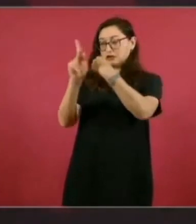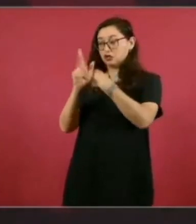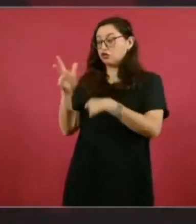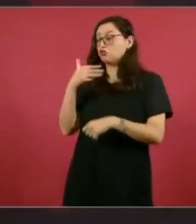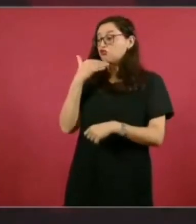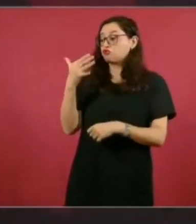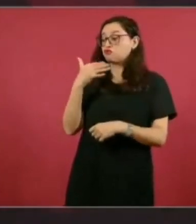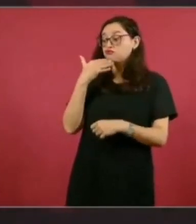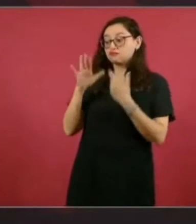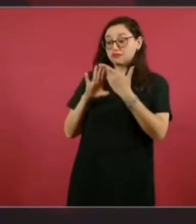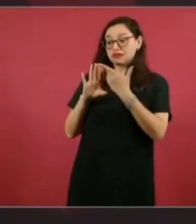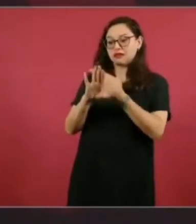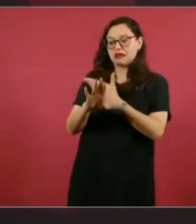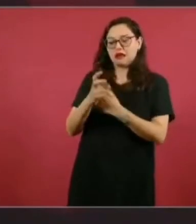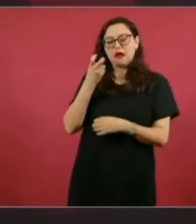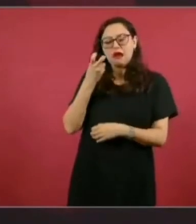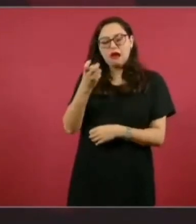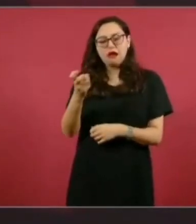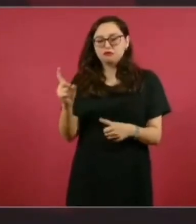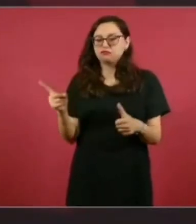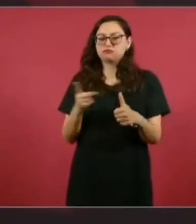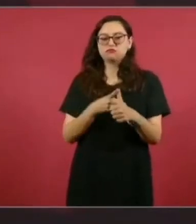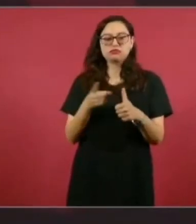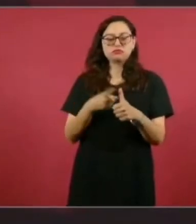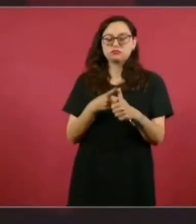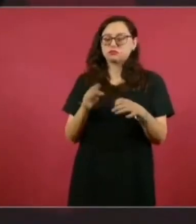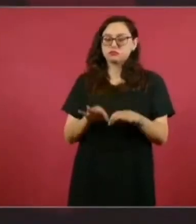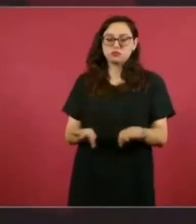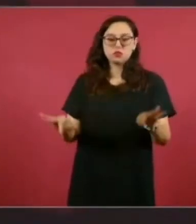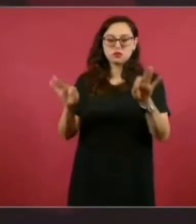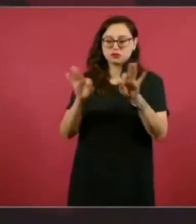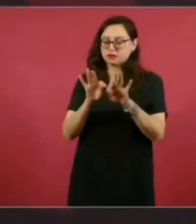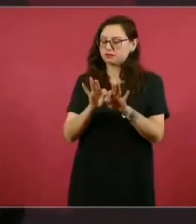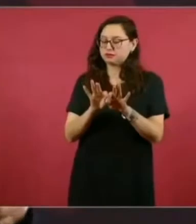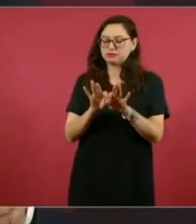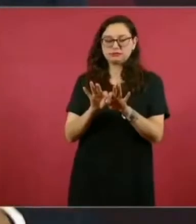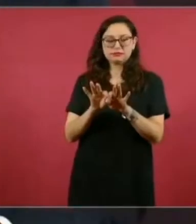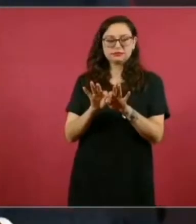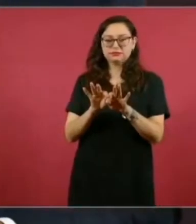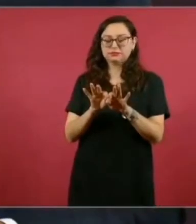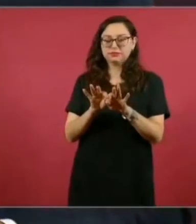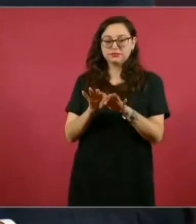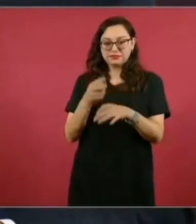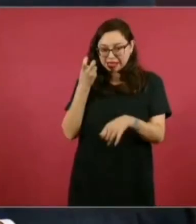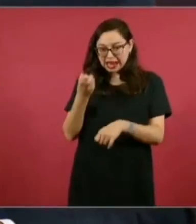y a todas las naciones del mundo. No permitir la corrupción,